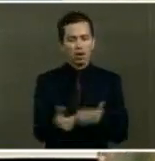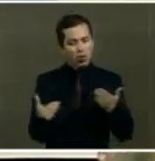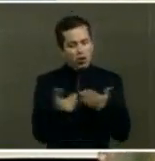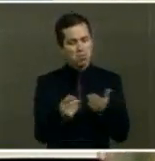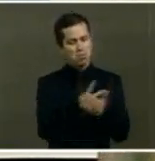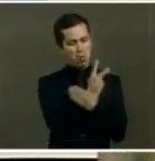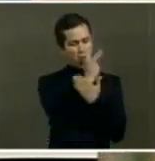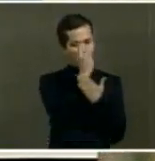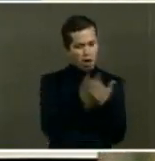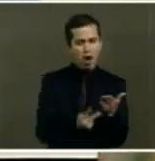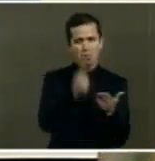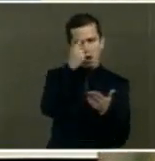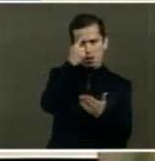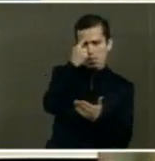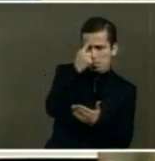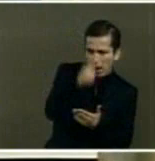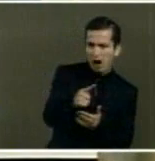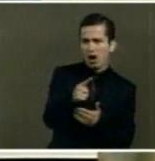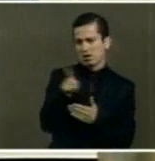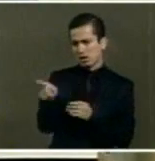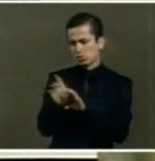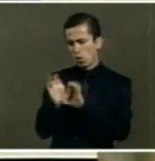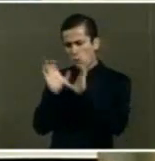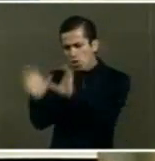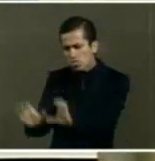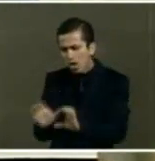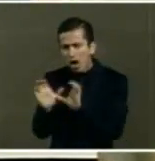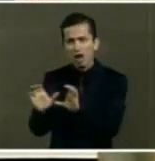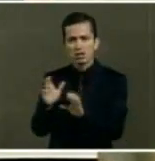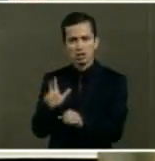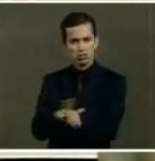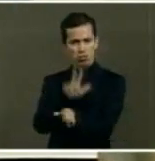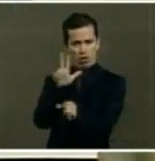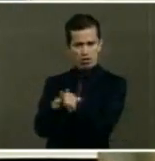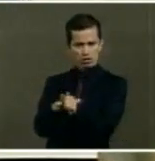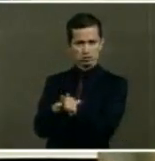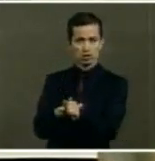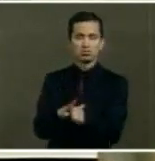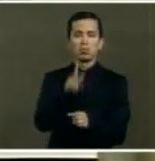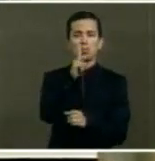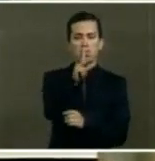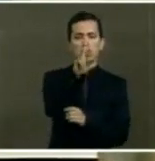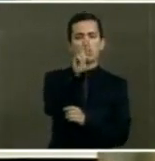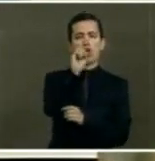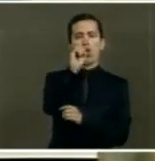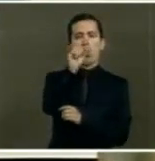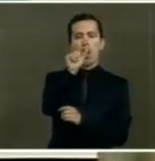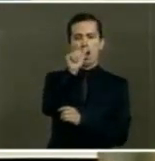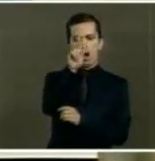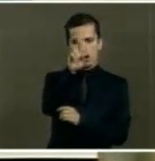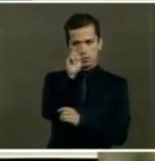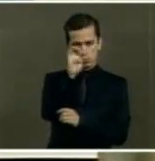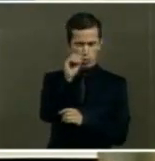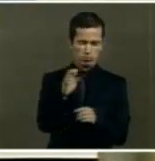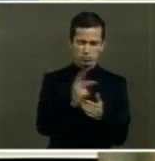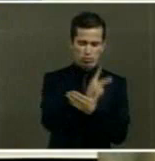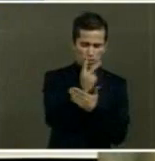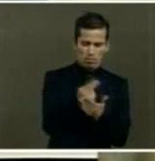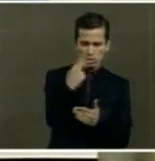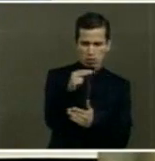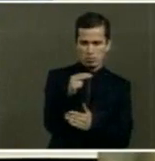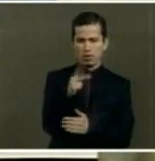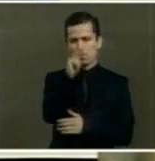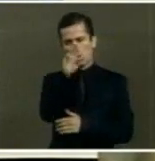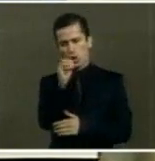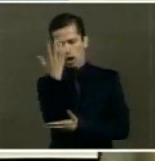forestales. Por ejemplo, ProÁrbol, que es un esquema de pago por servicios ambientales que nos ha permitido retribuir